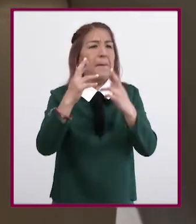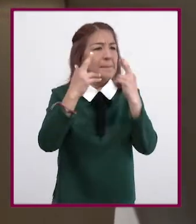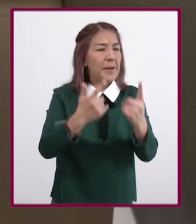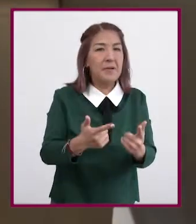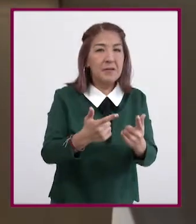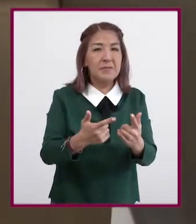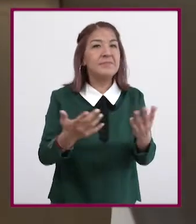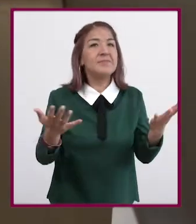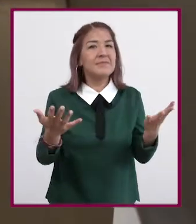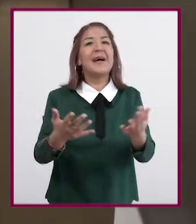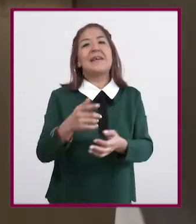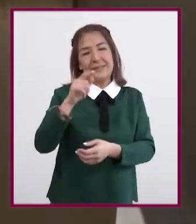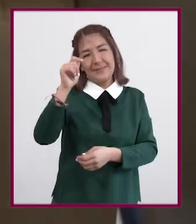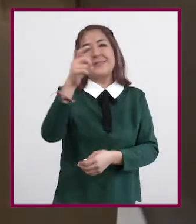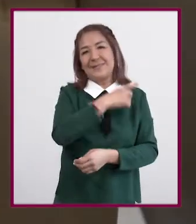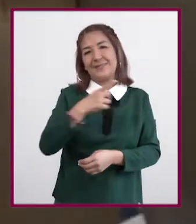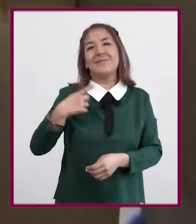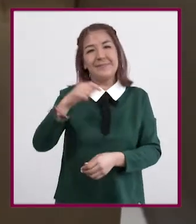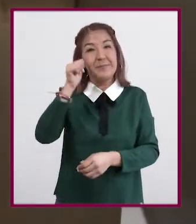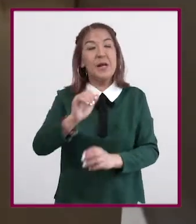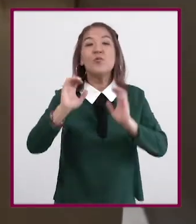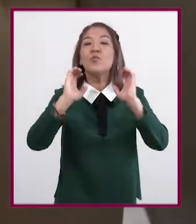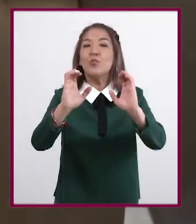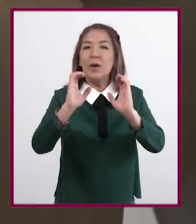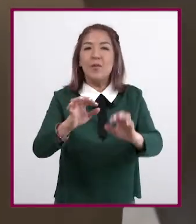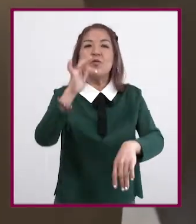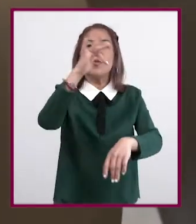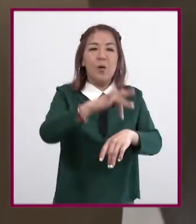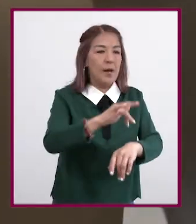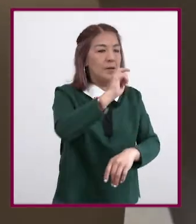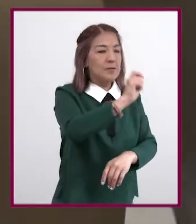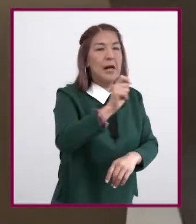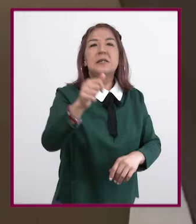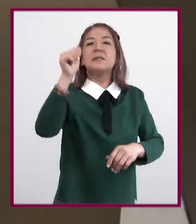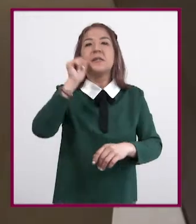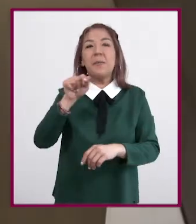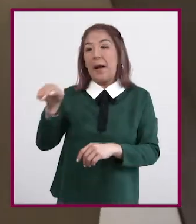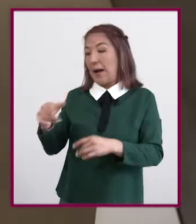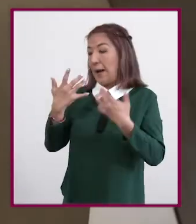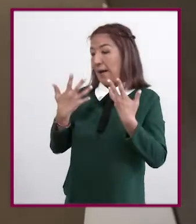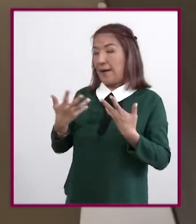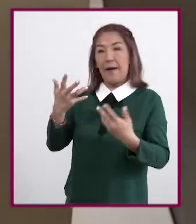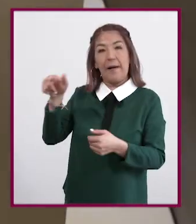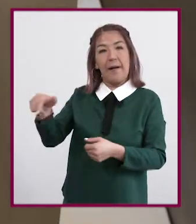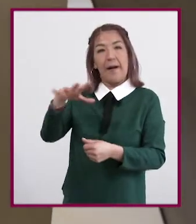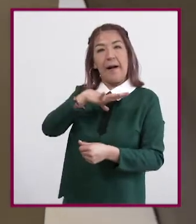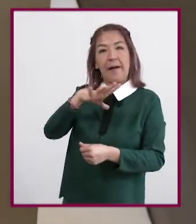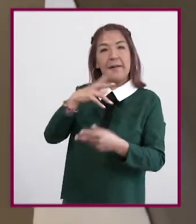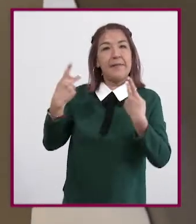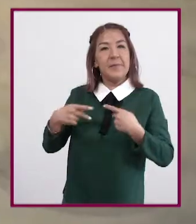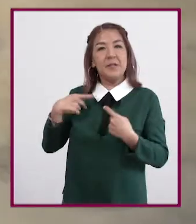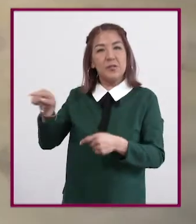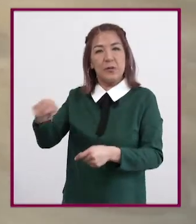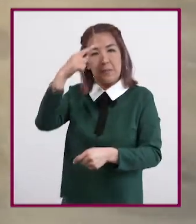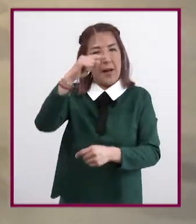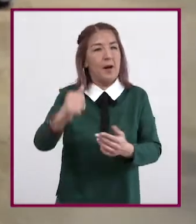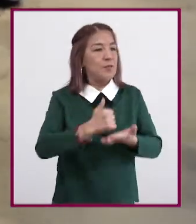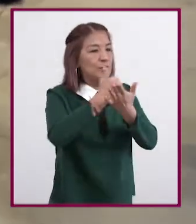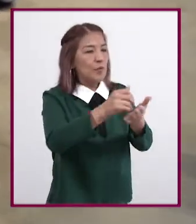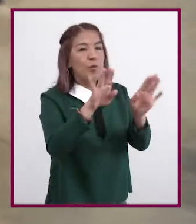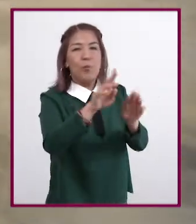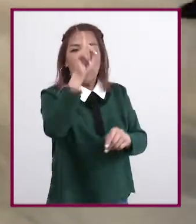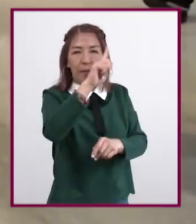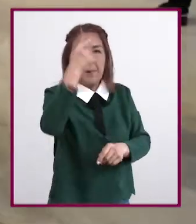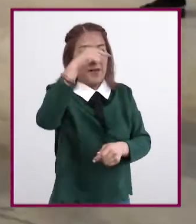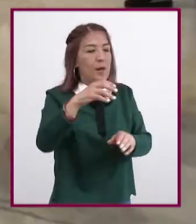Pues en realidad siempre que lo tenemos que hacer con cuidado y siempre hay una persona que nos instruye cómo